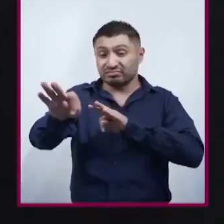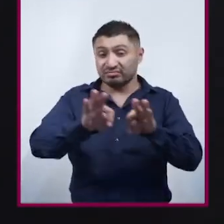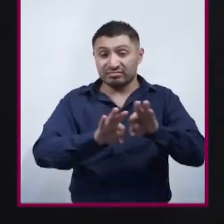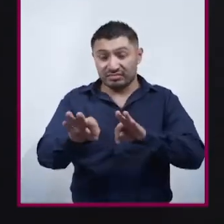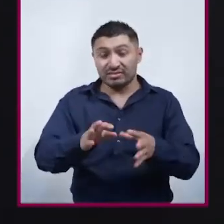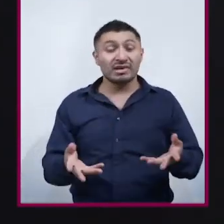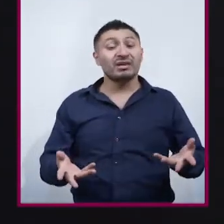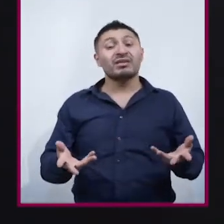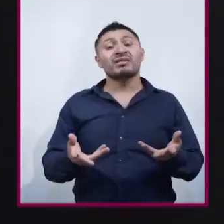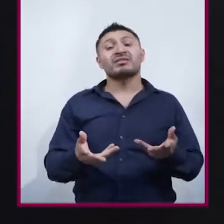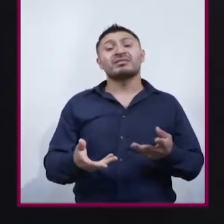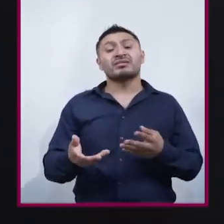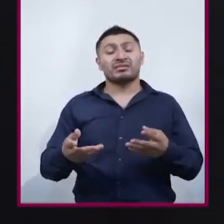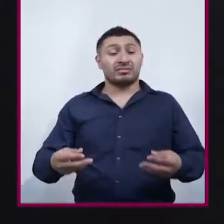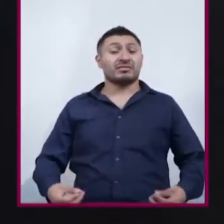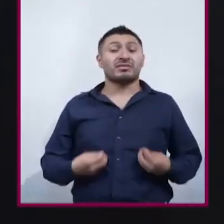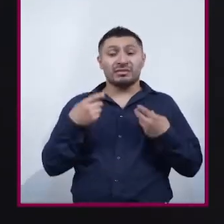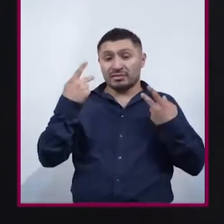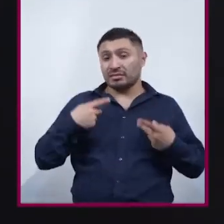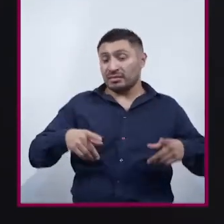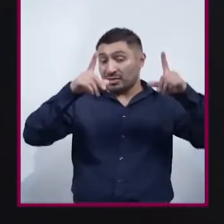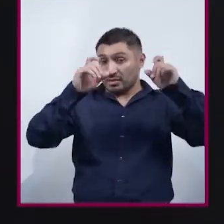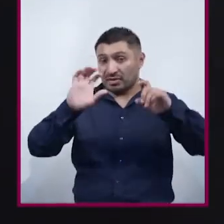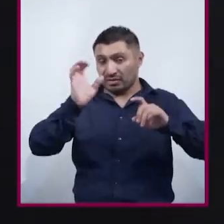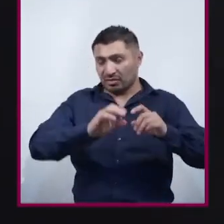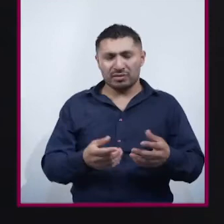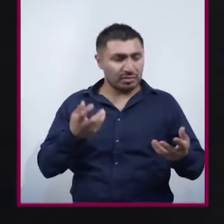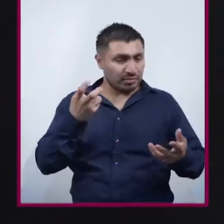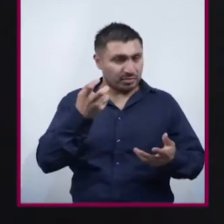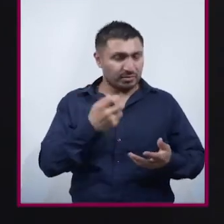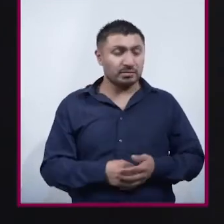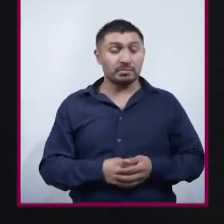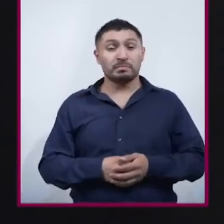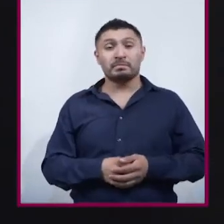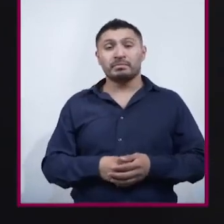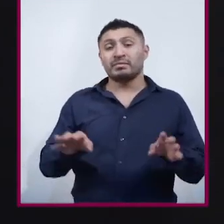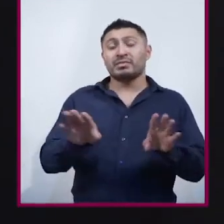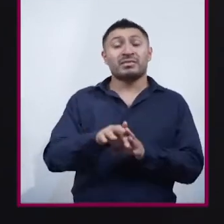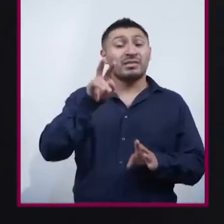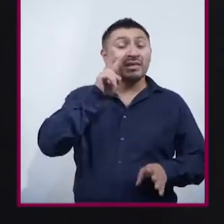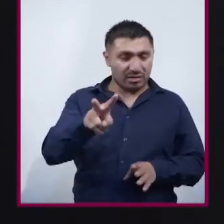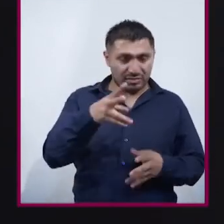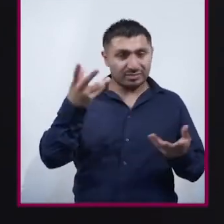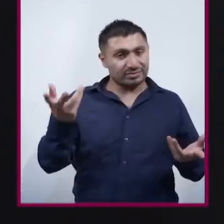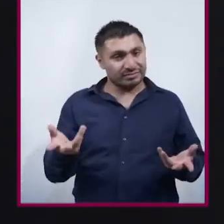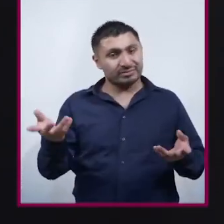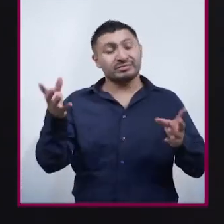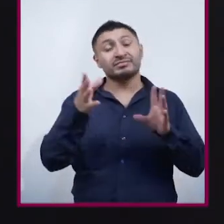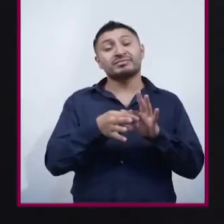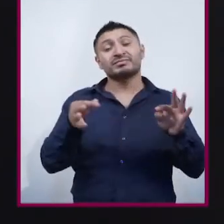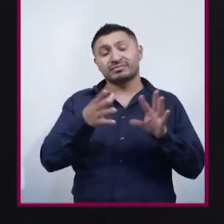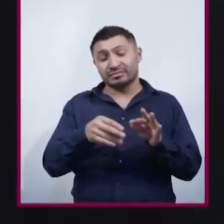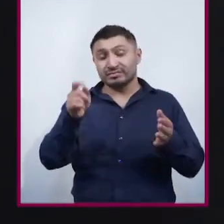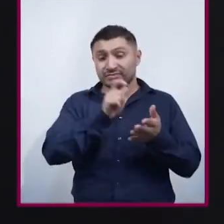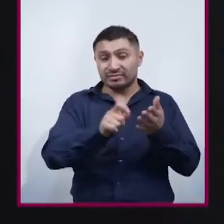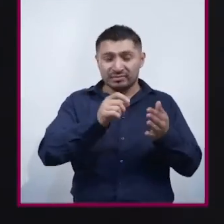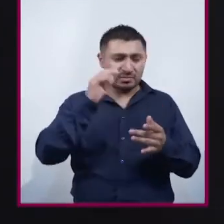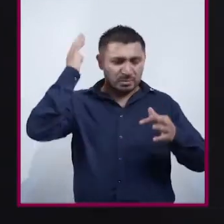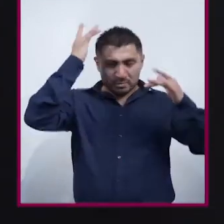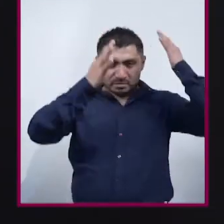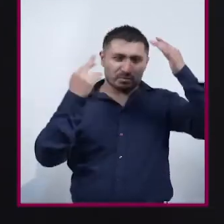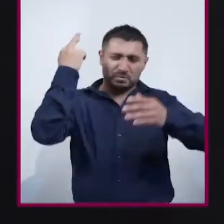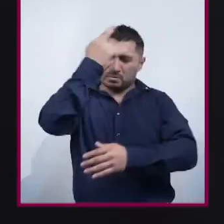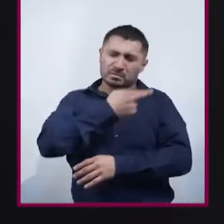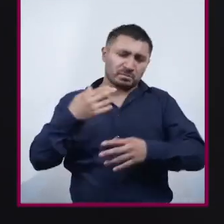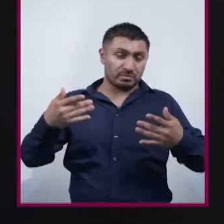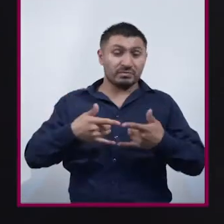condiciones de trabajo que vivió la o el fotógrafo al momento de capturar la imagen. Como ves, escribir, describir, analizar